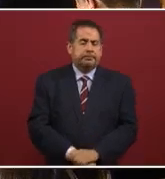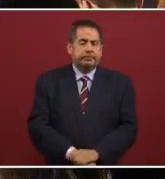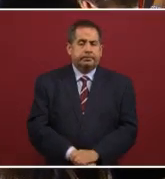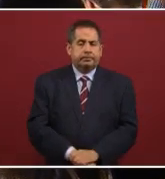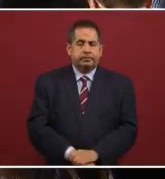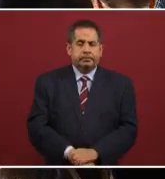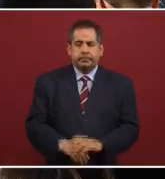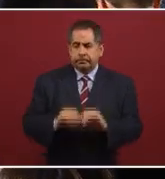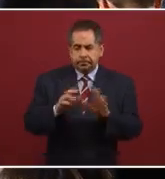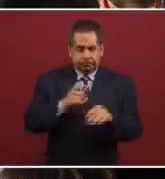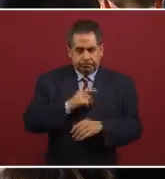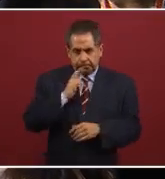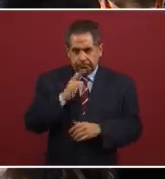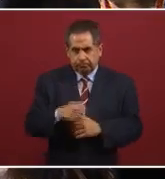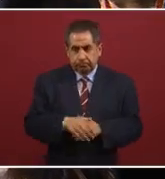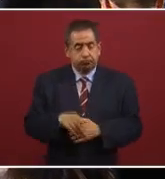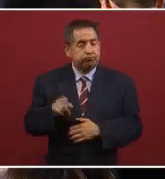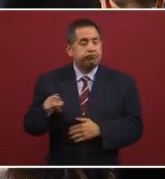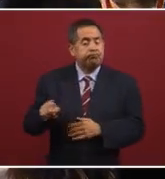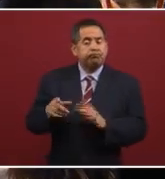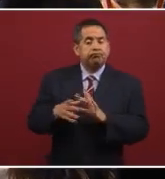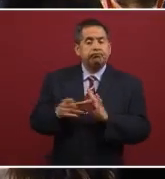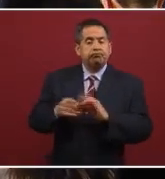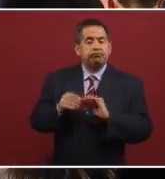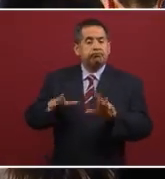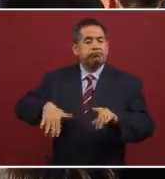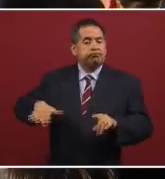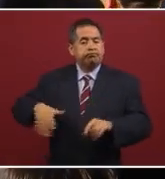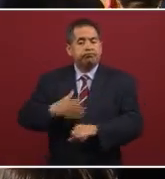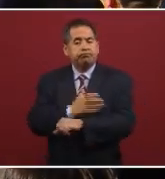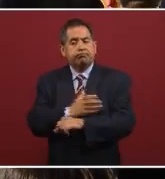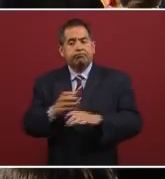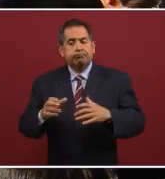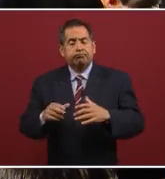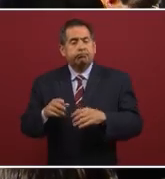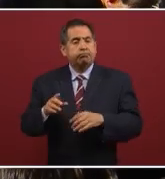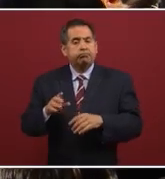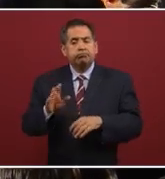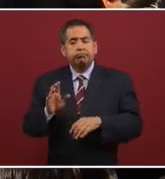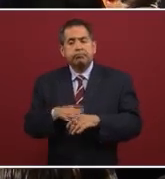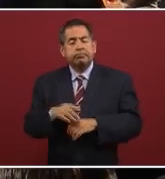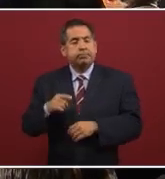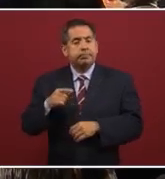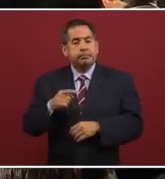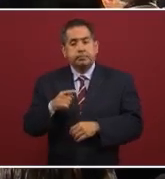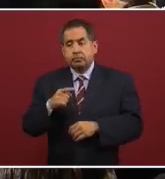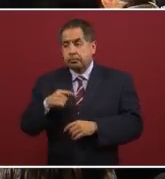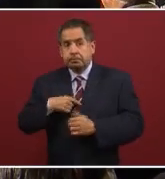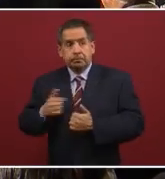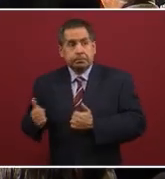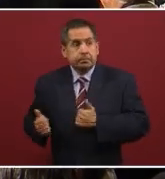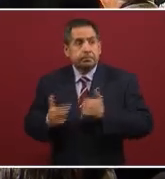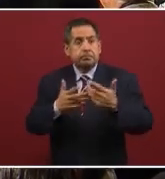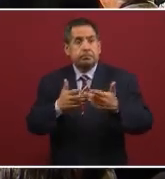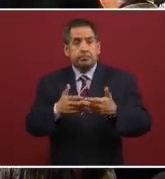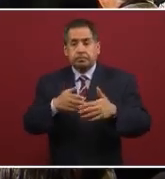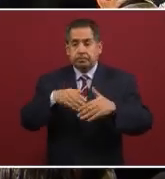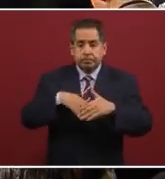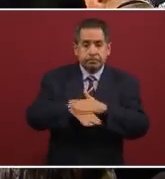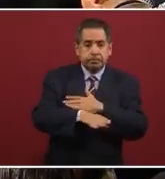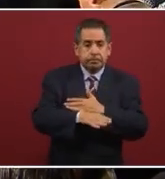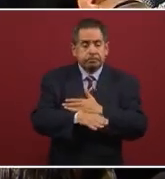Sí, con mucho gusto. Se refiere el compañero a los retrasos que hemos observado en los puertos de entrada a Estados